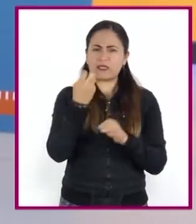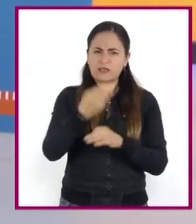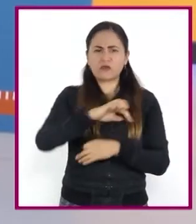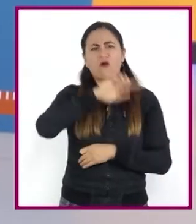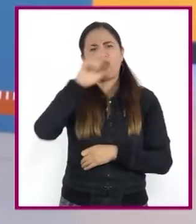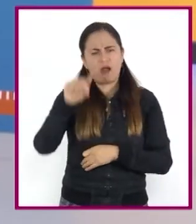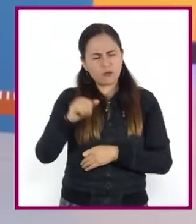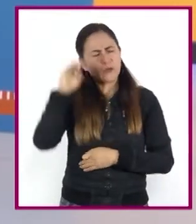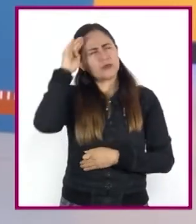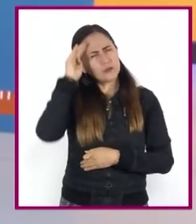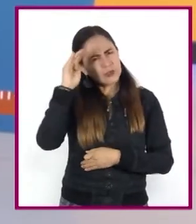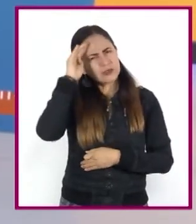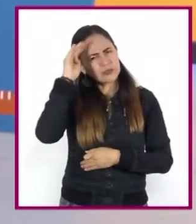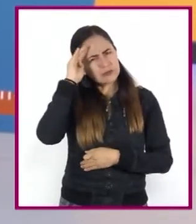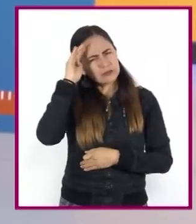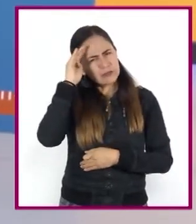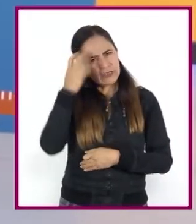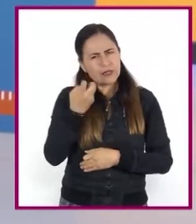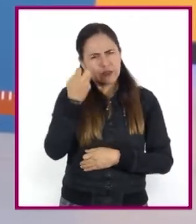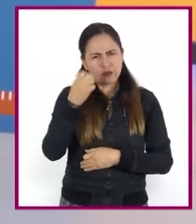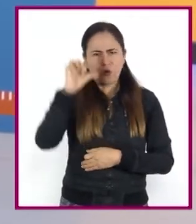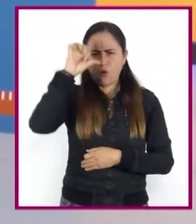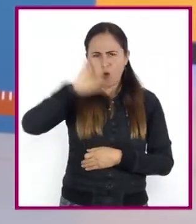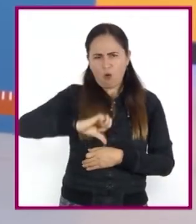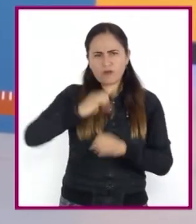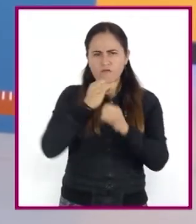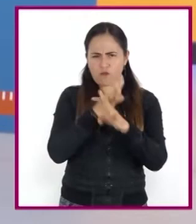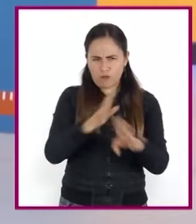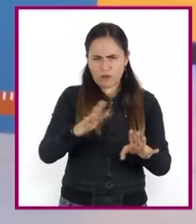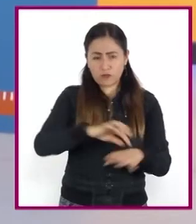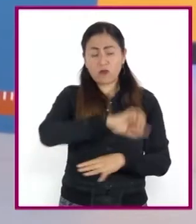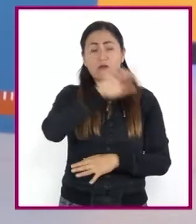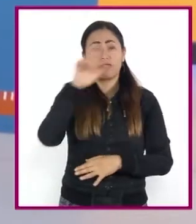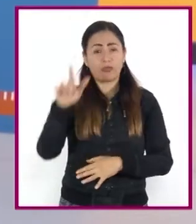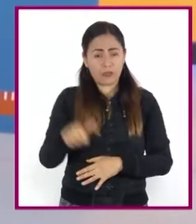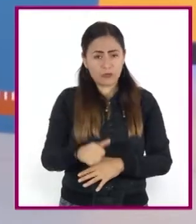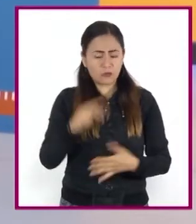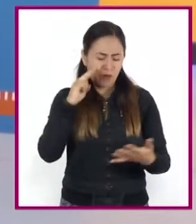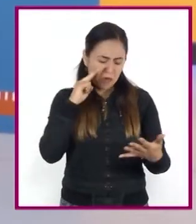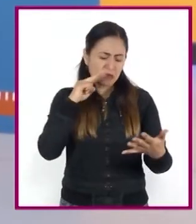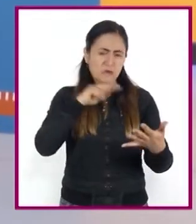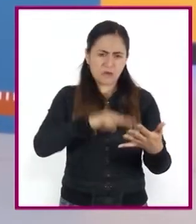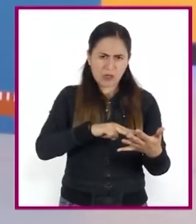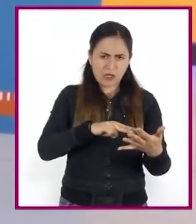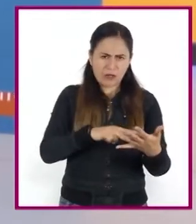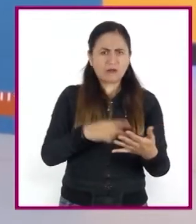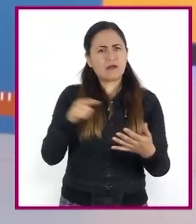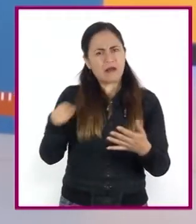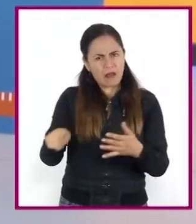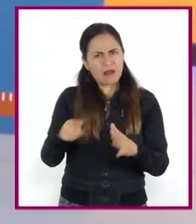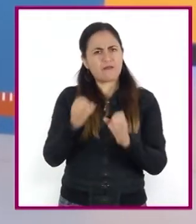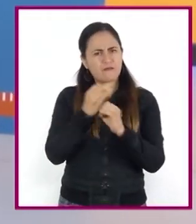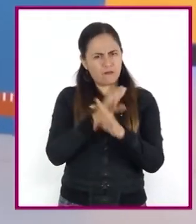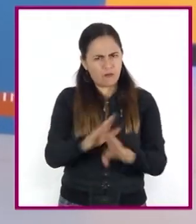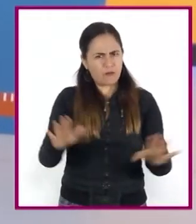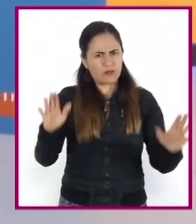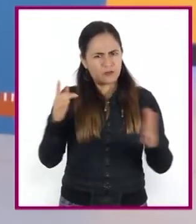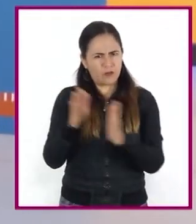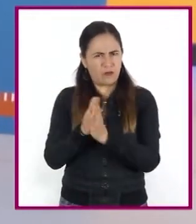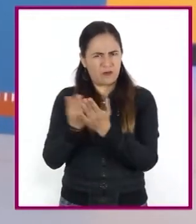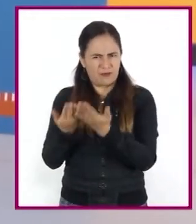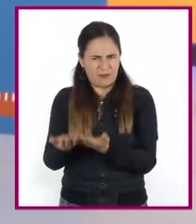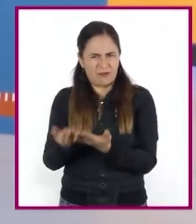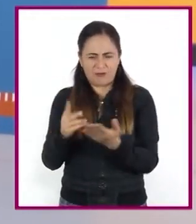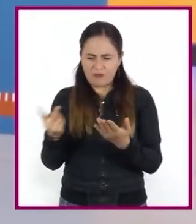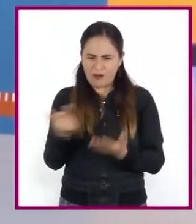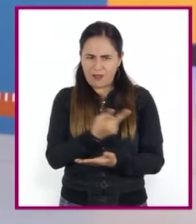reflexionar y analizar el contenido que estudiaremos y posteriormente podrán consultar y apoyarse con la información de su libro de